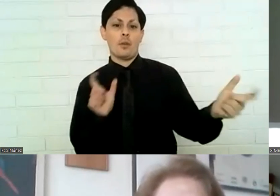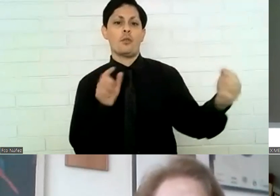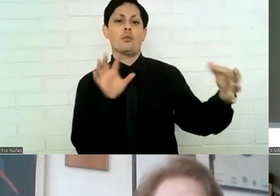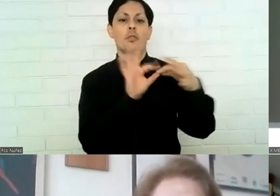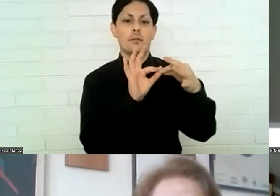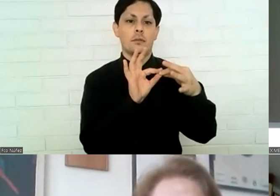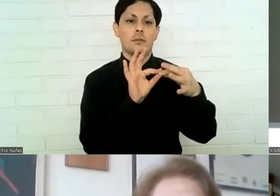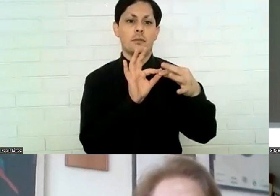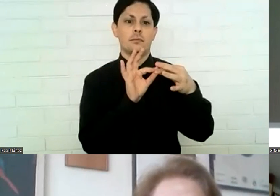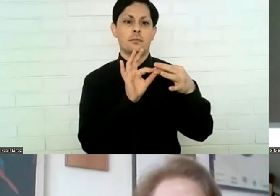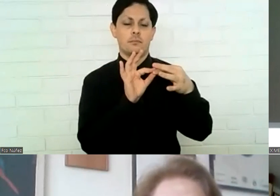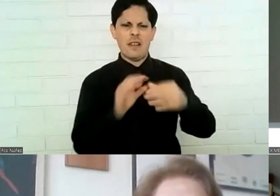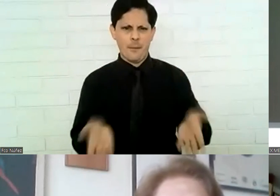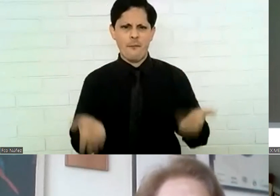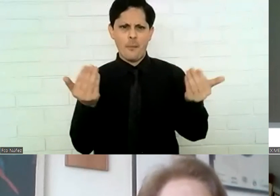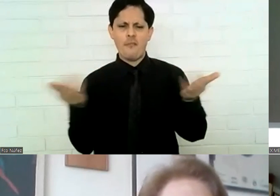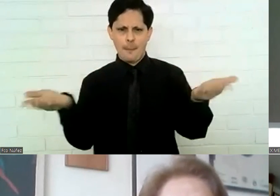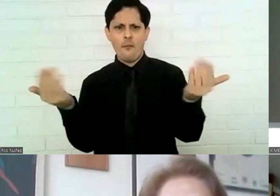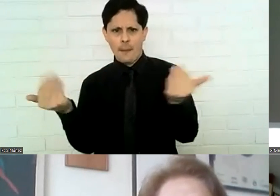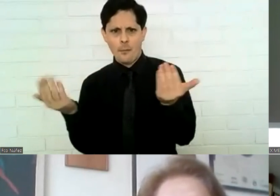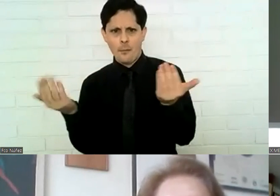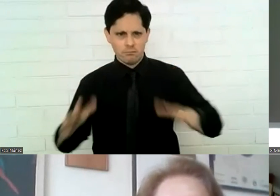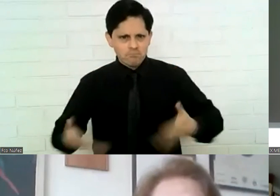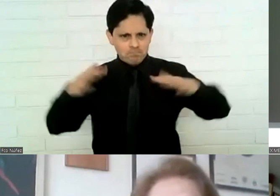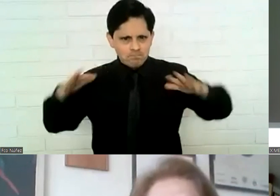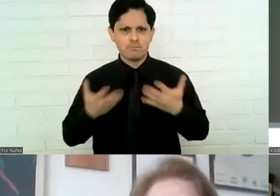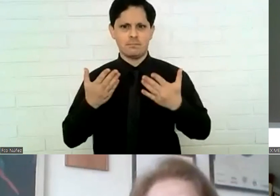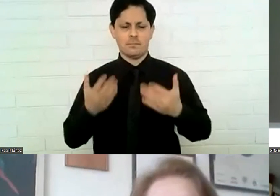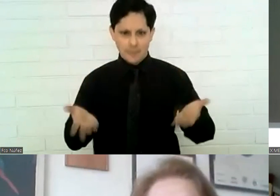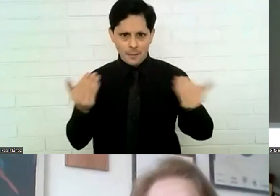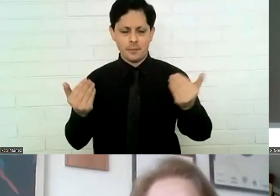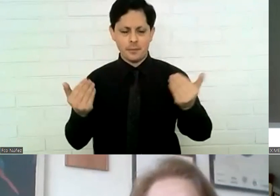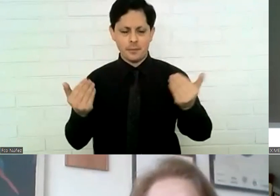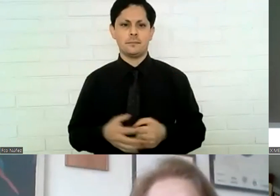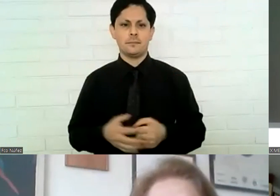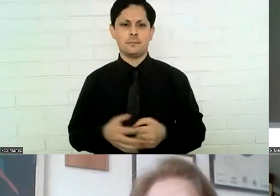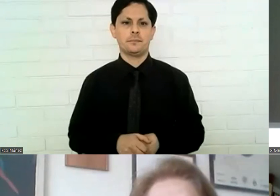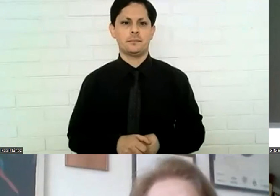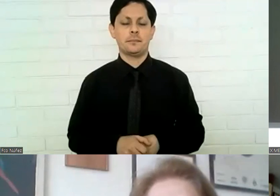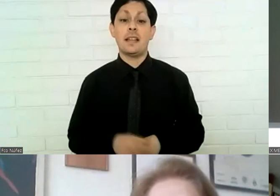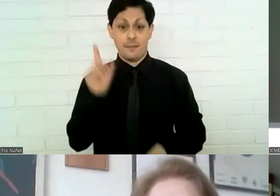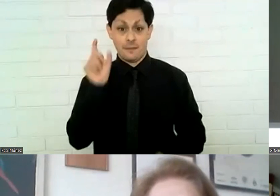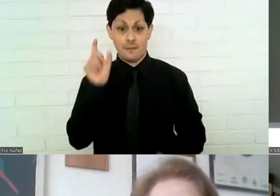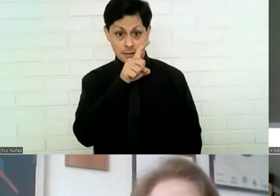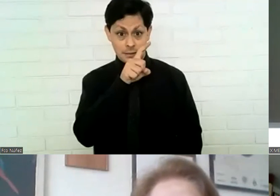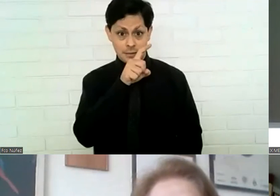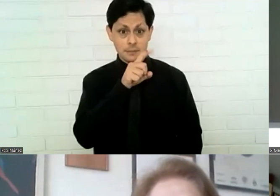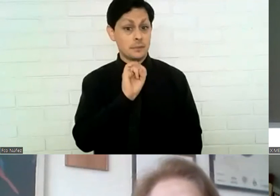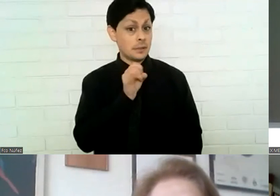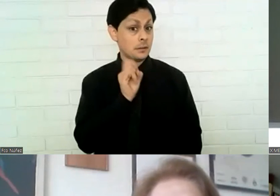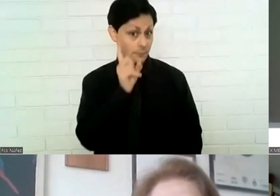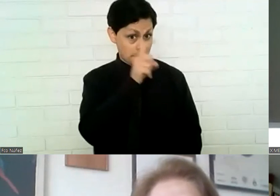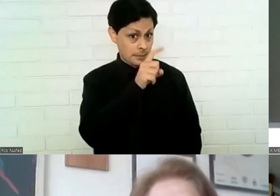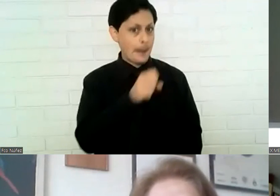la estafeta y atrevámonos, ¿no? Muy bien. Es difícil, pero no imposible.